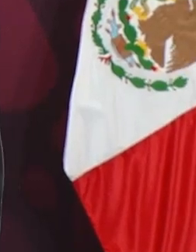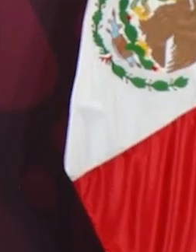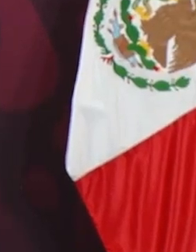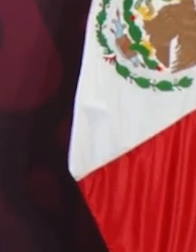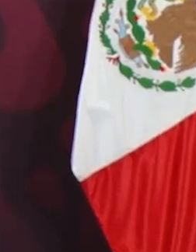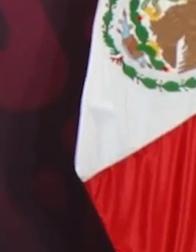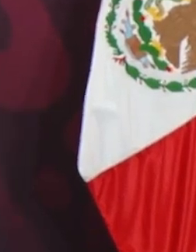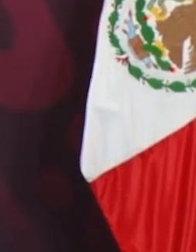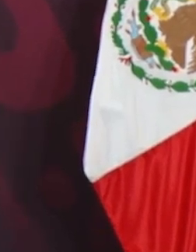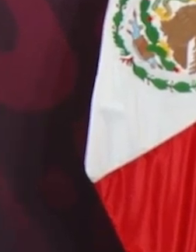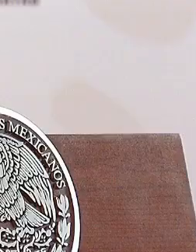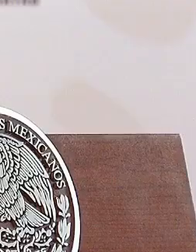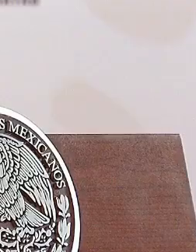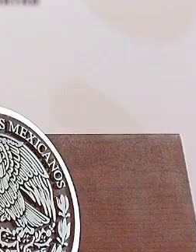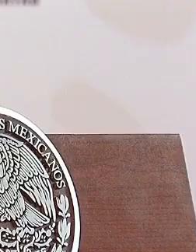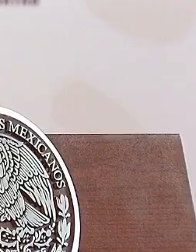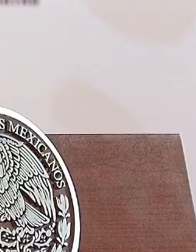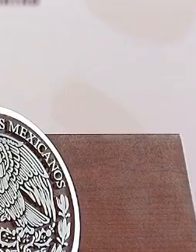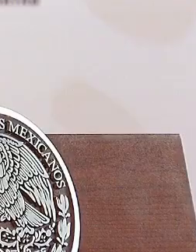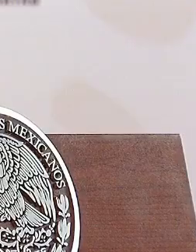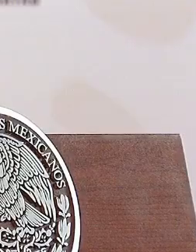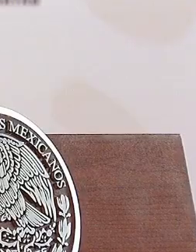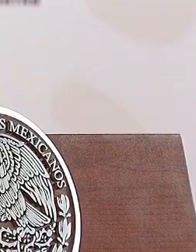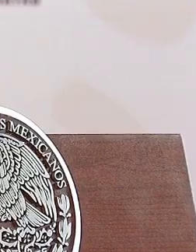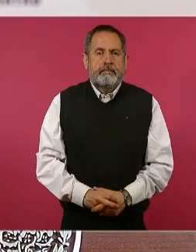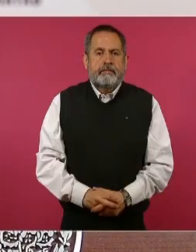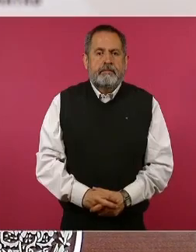clínicas de rehabilitación,